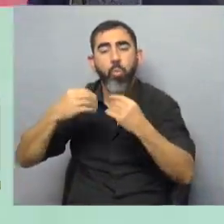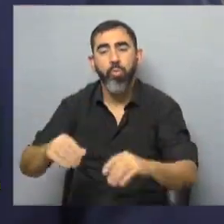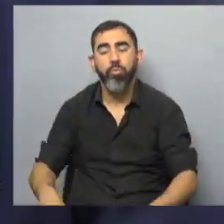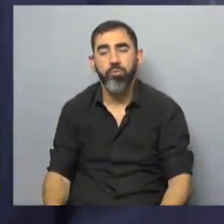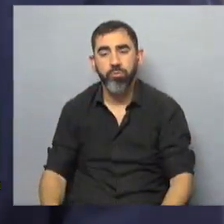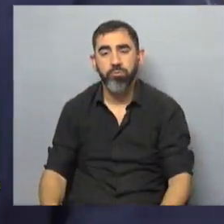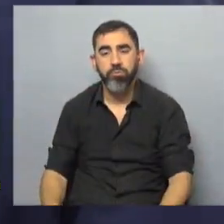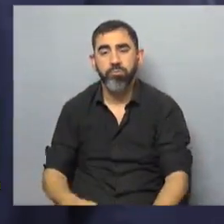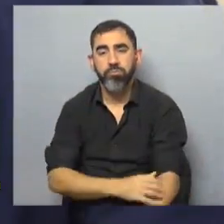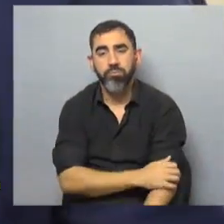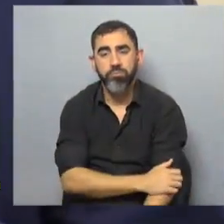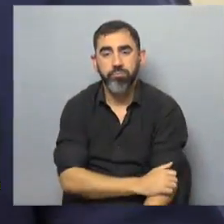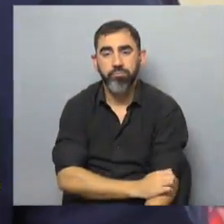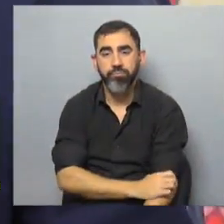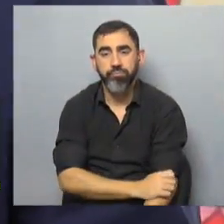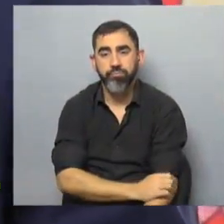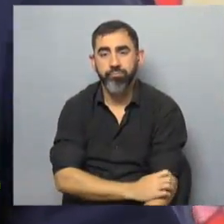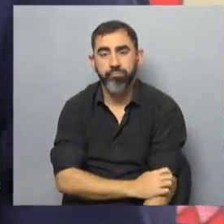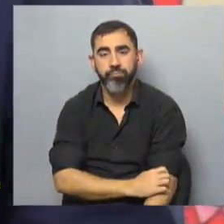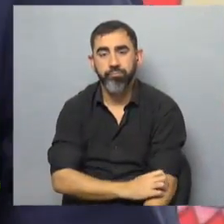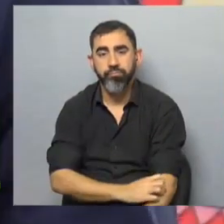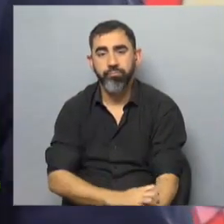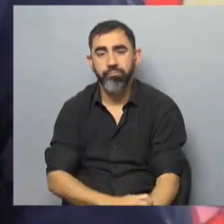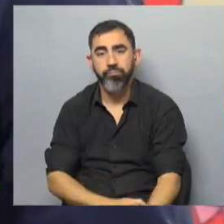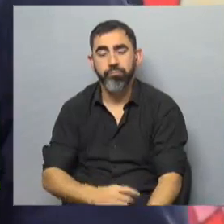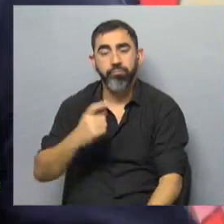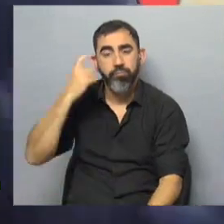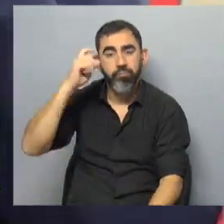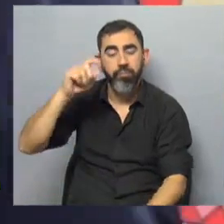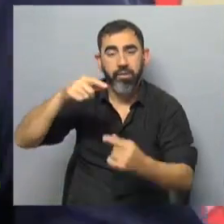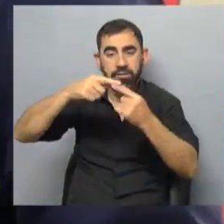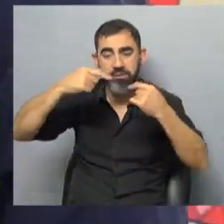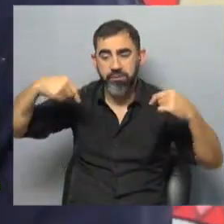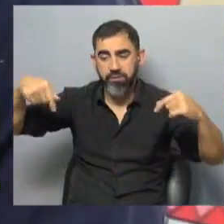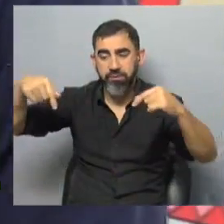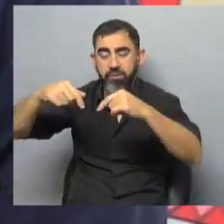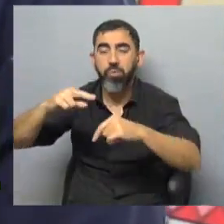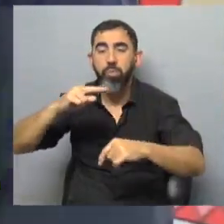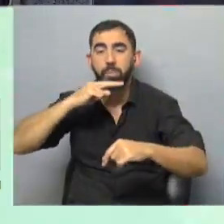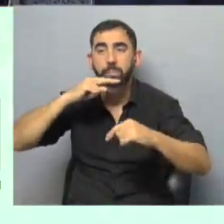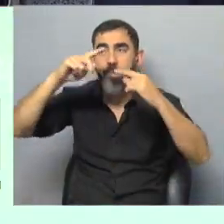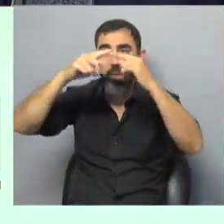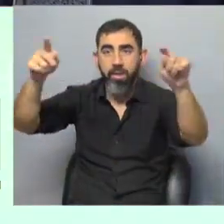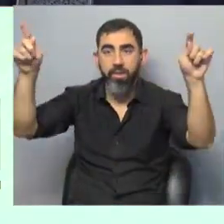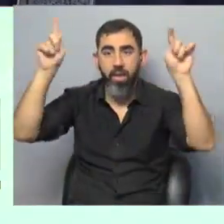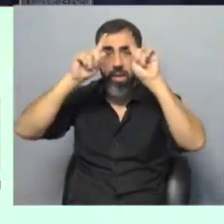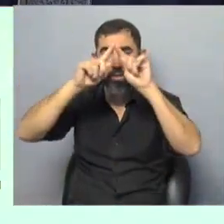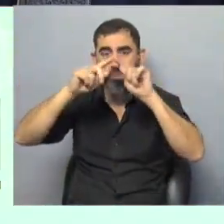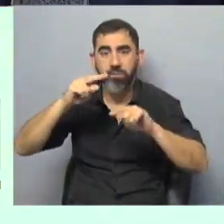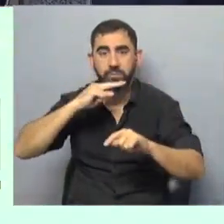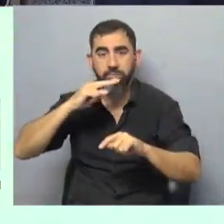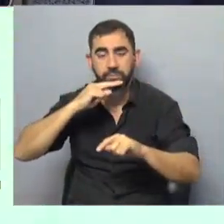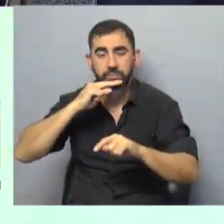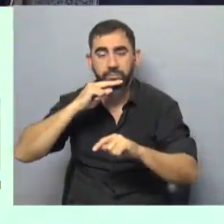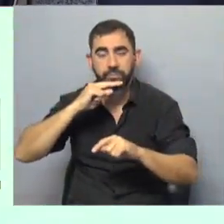Bien, un poco como nombraban, esa idea del círculo metálico elevado, esa ronda, ese simbolismo